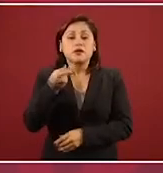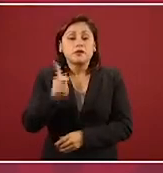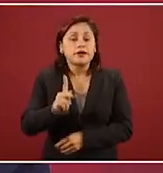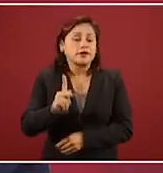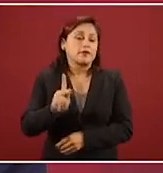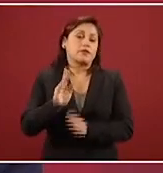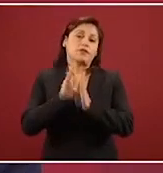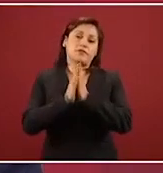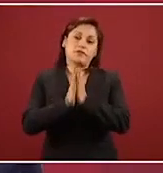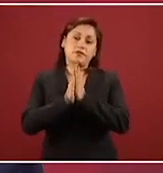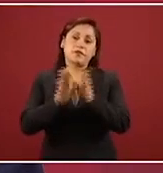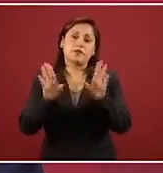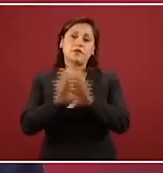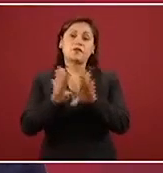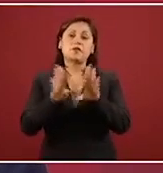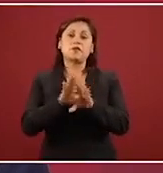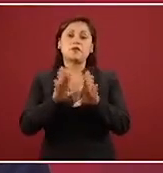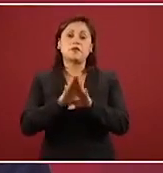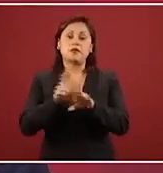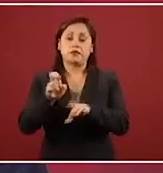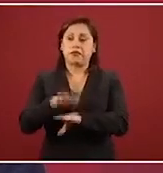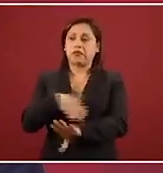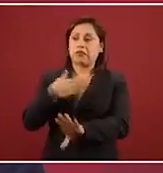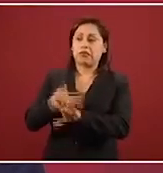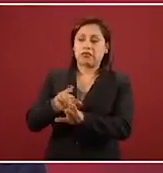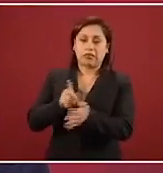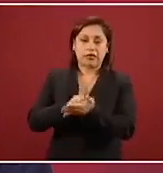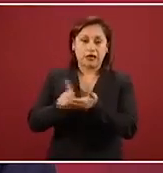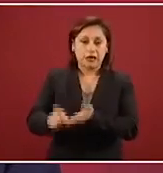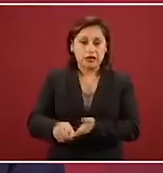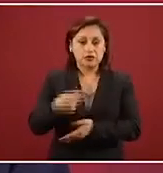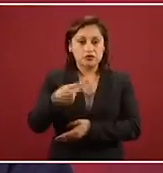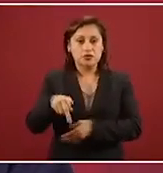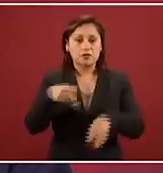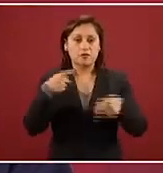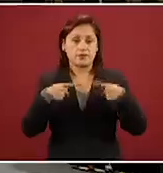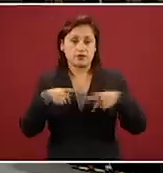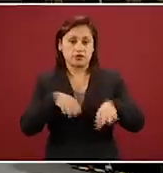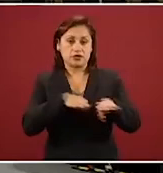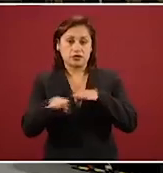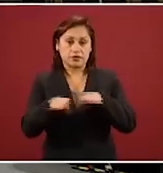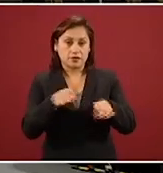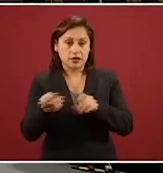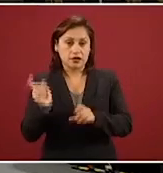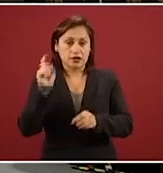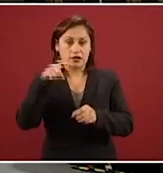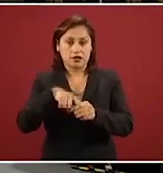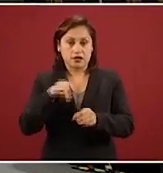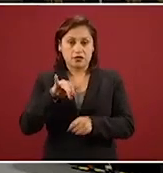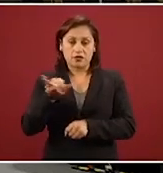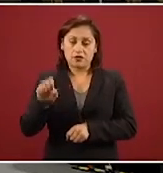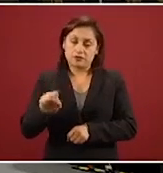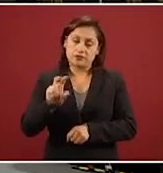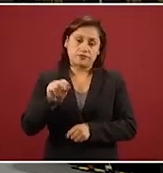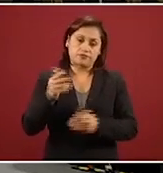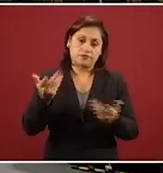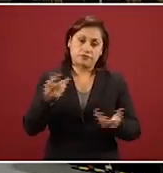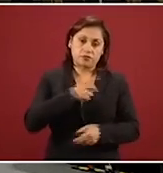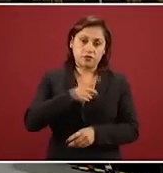para violar derechos de los trabajadores y las trabajadoras de nuestro país.